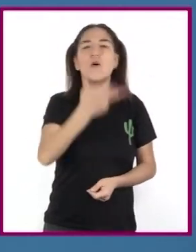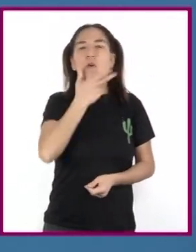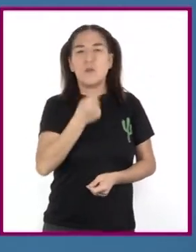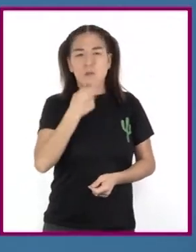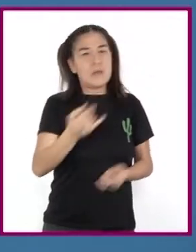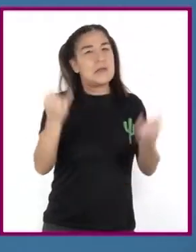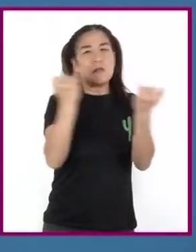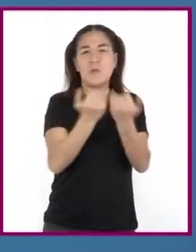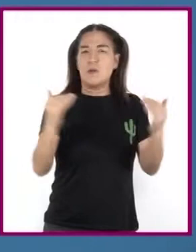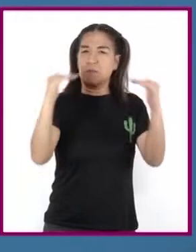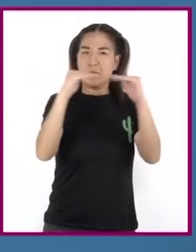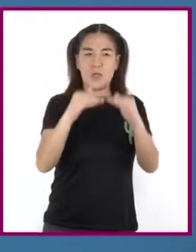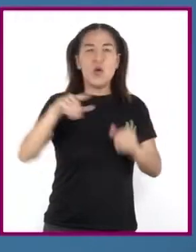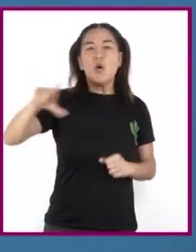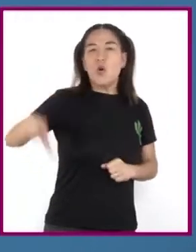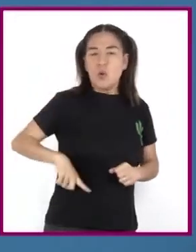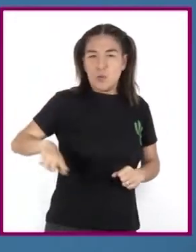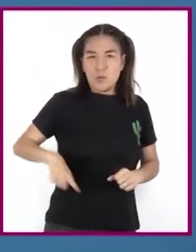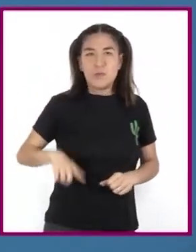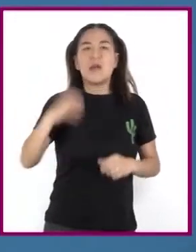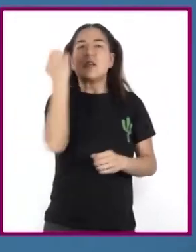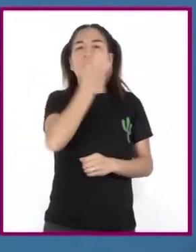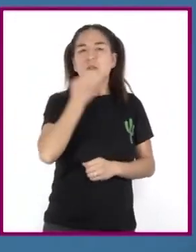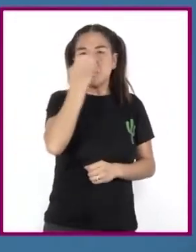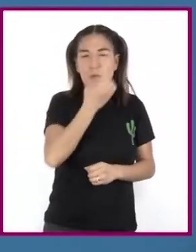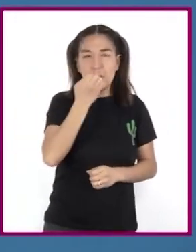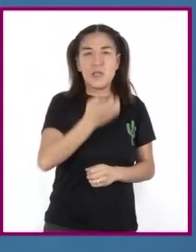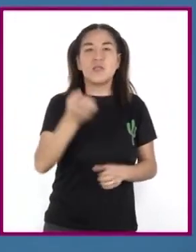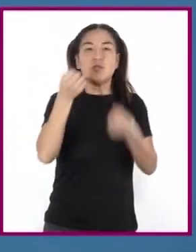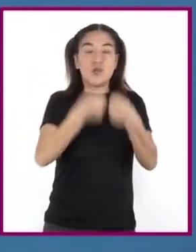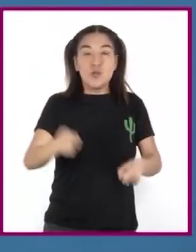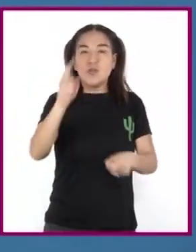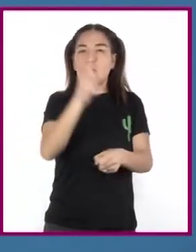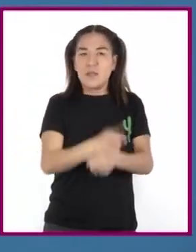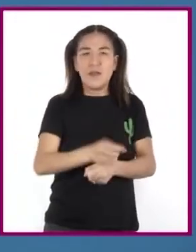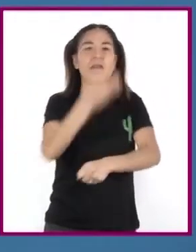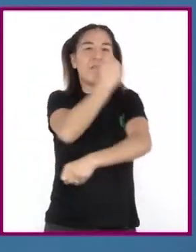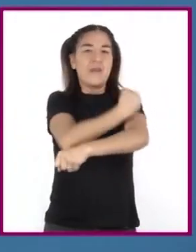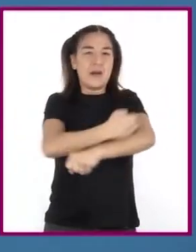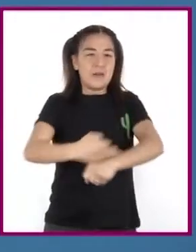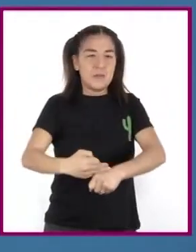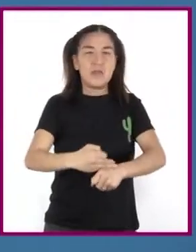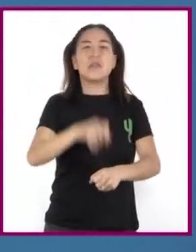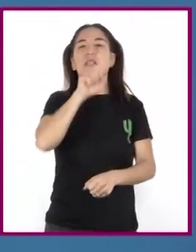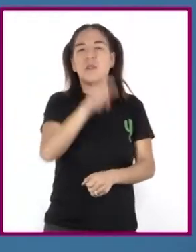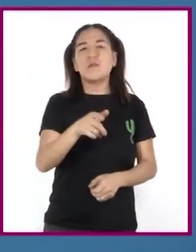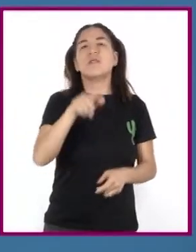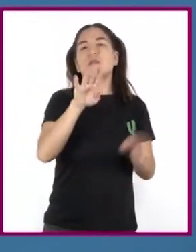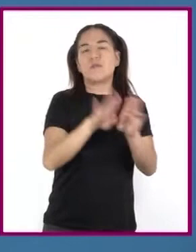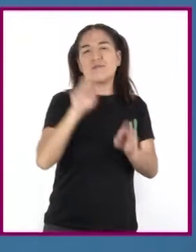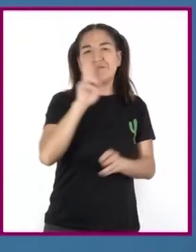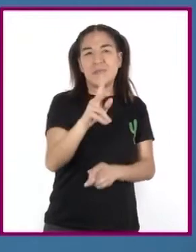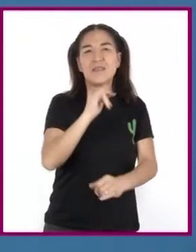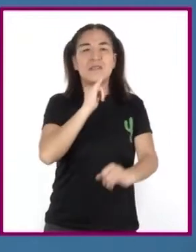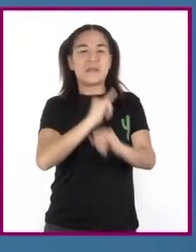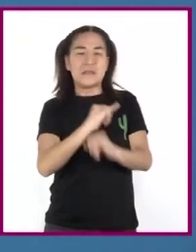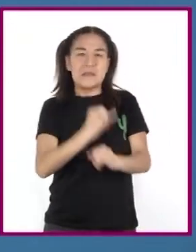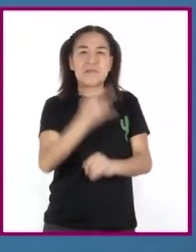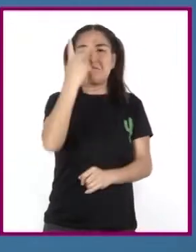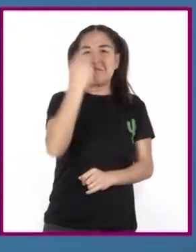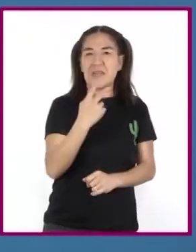hombres por igual, al gobierno, a las escuelas, la sociedad, familias y a los medios de comunicación